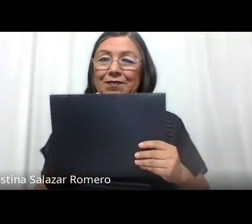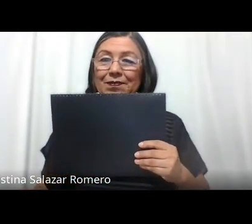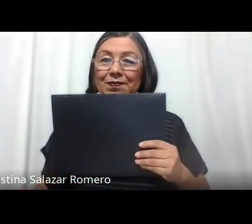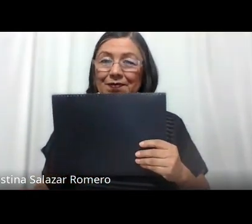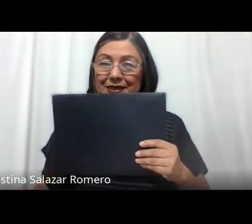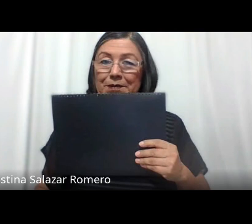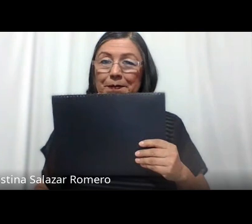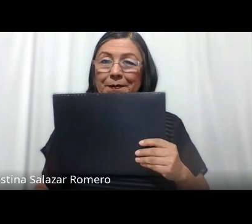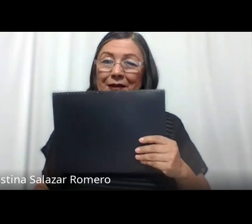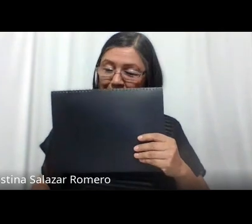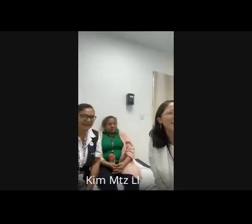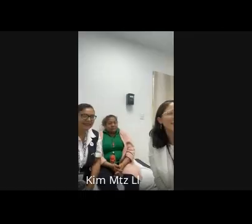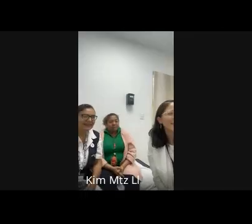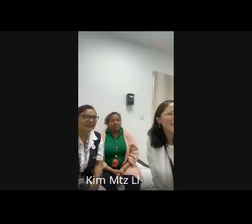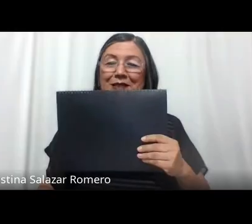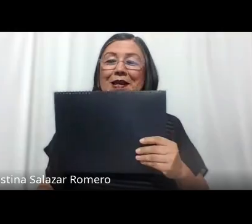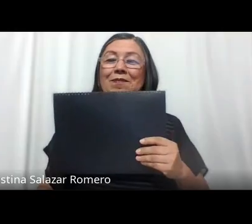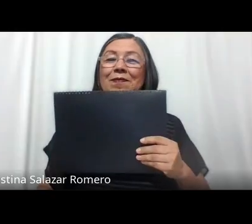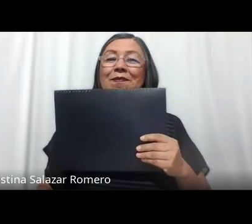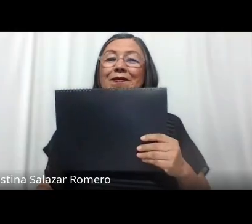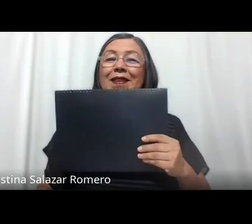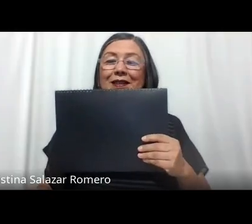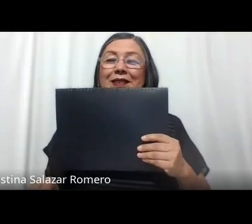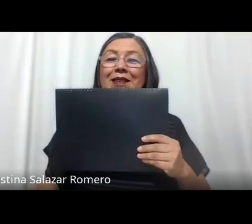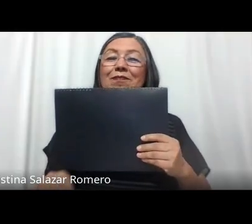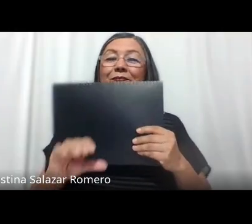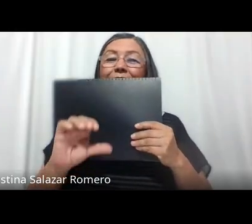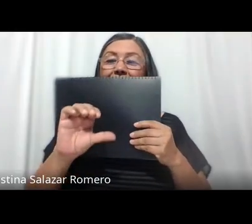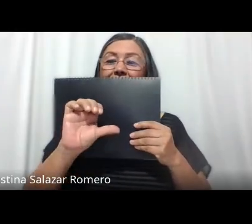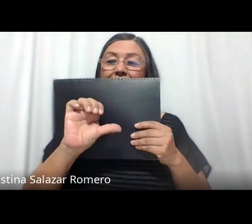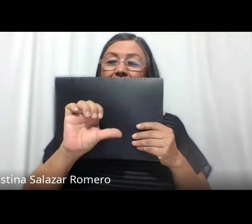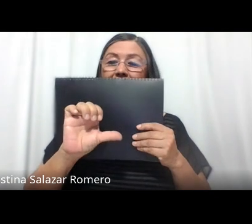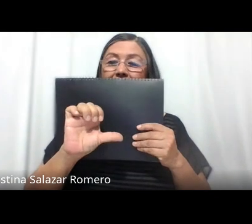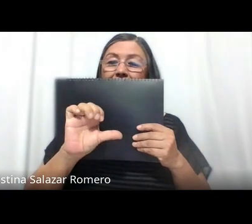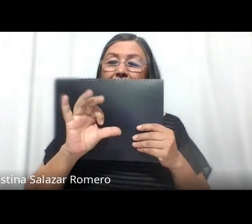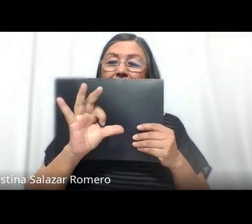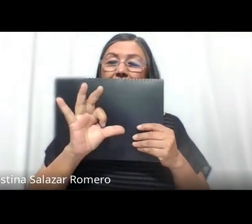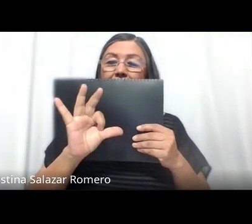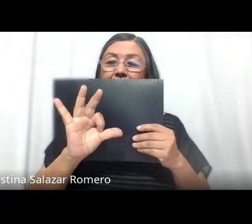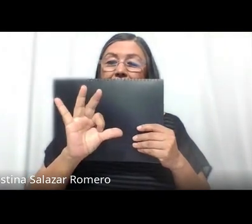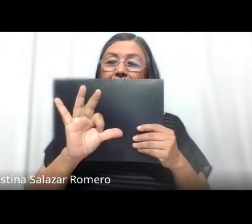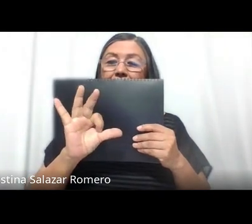¿Lista? A ¿Sí? ver. Bien. ¿Lista? ¿Ah? Fíjense bien.